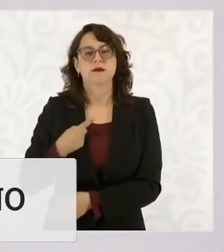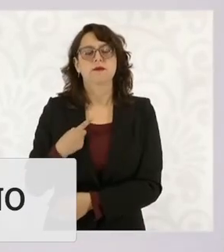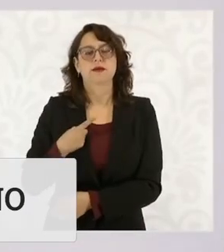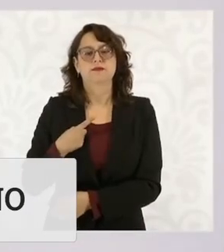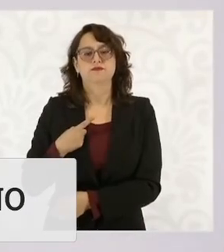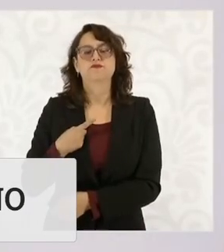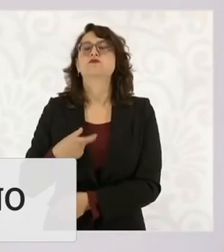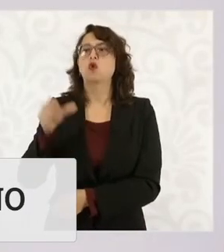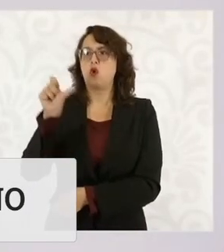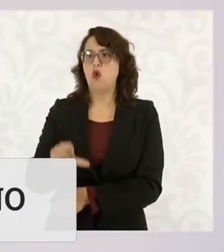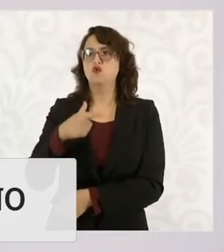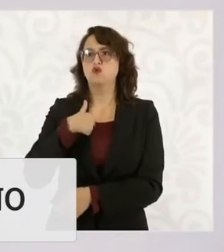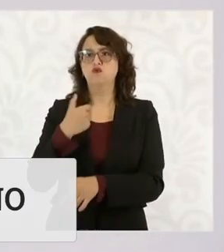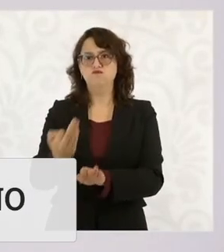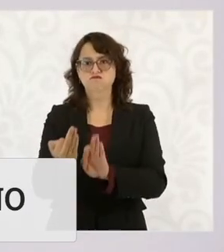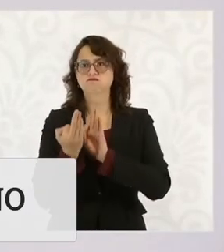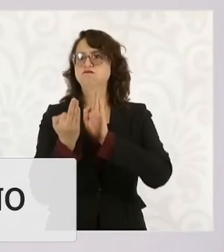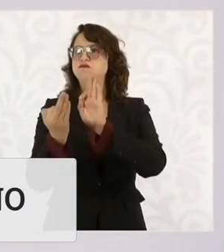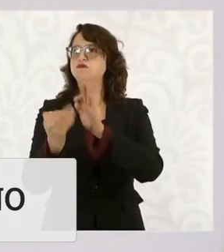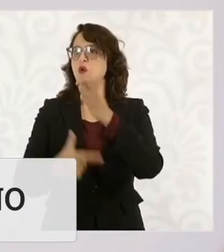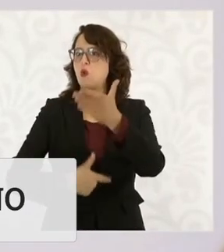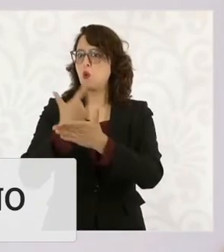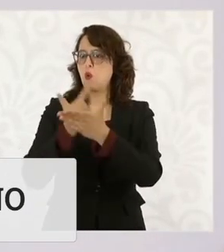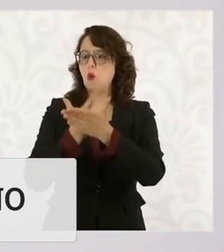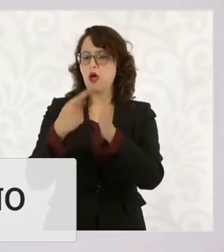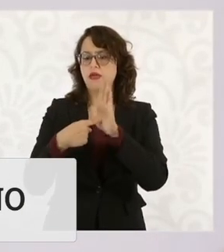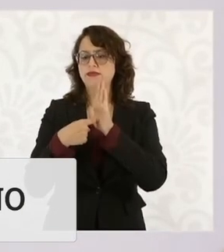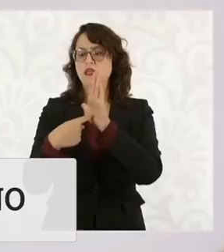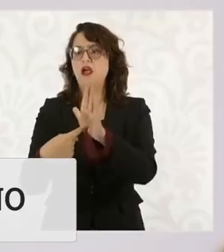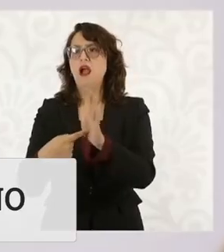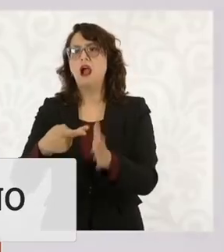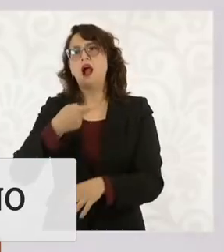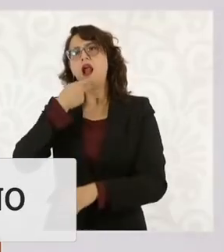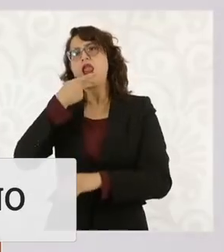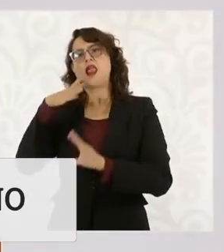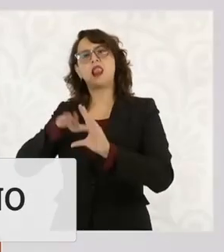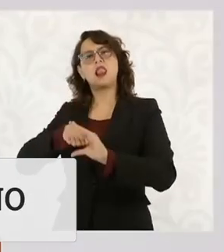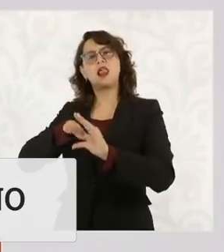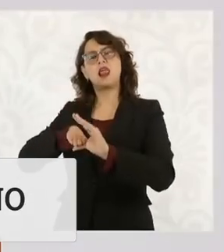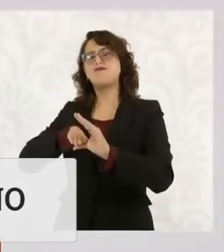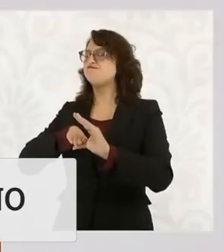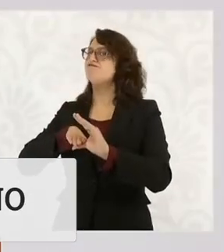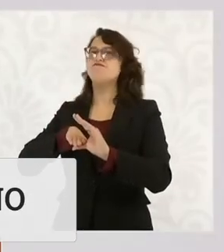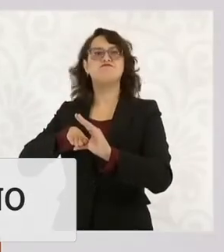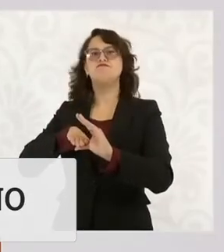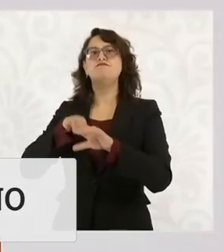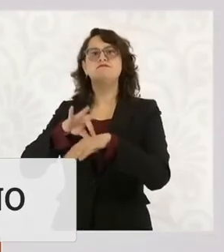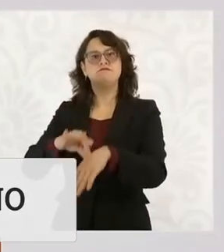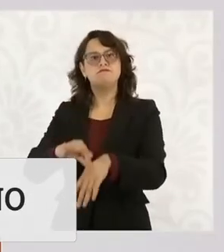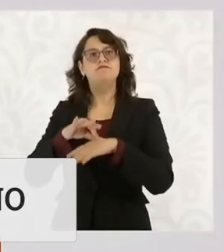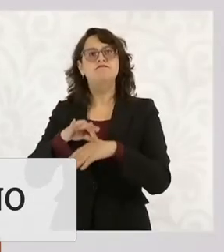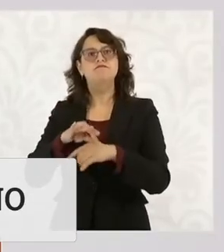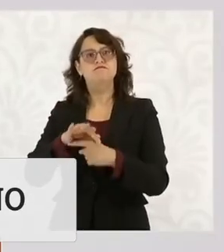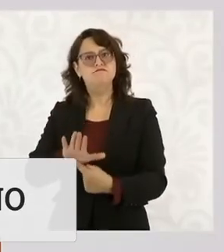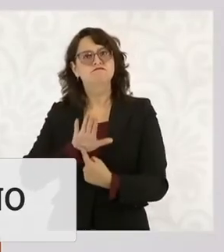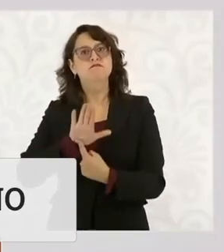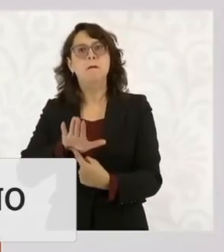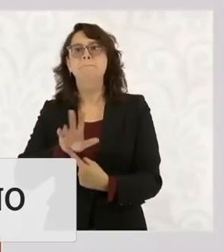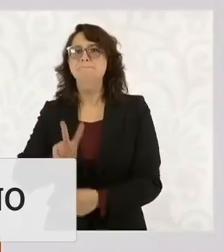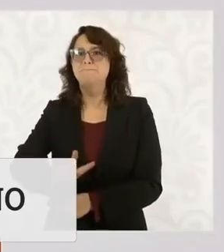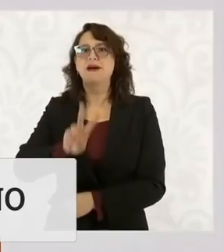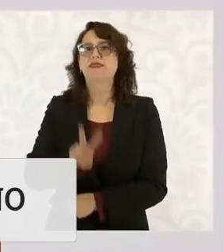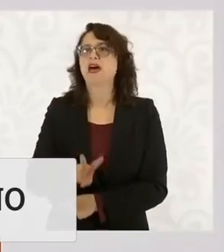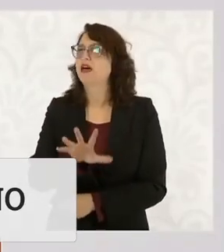rendir cuentas no con palabras vacías, sino con resultados que se reflejan en la vida cotidiana